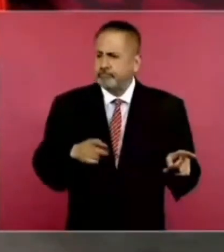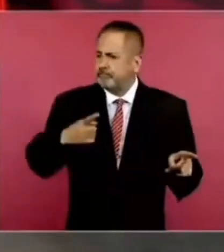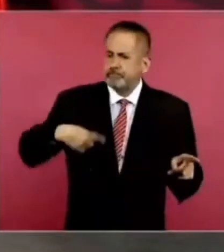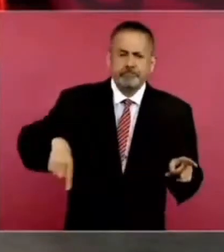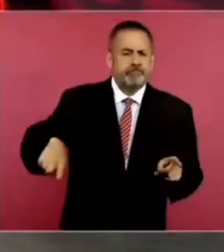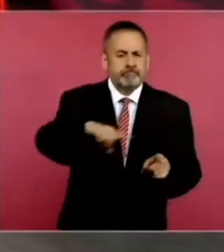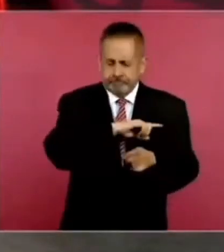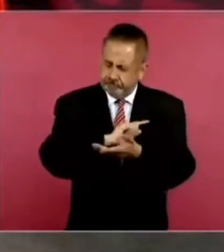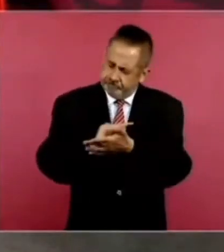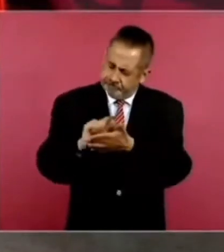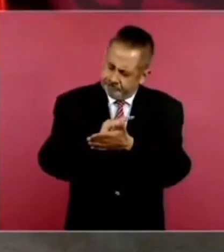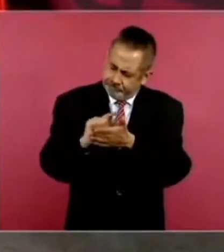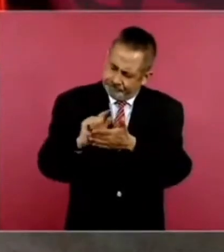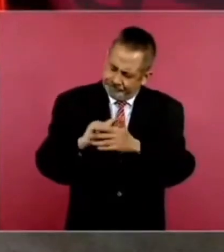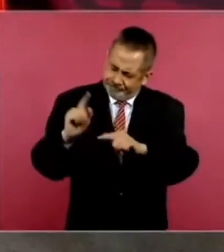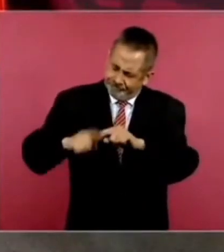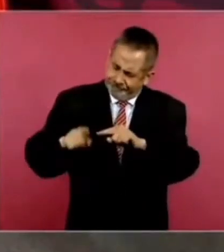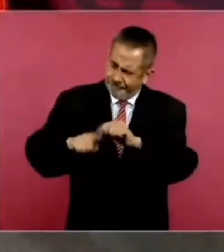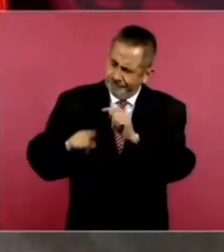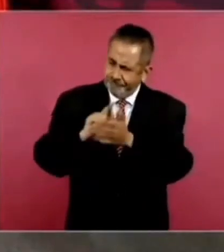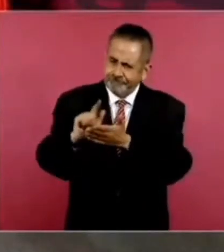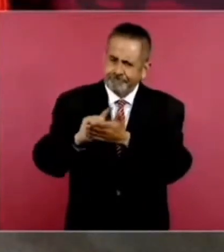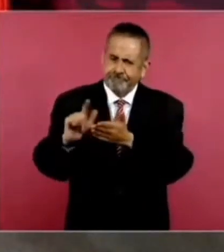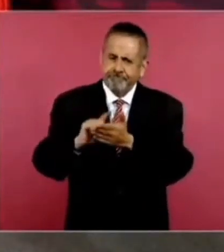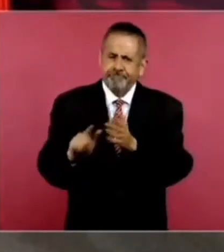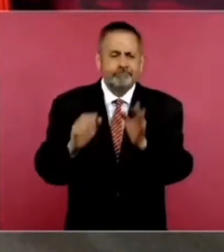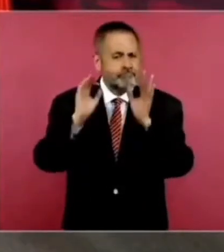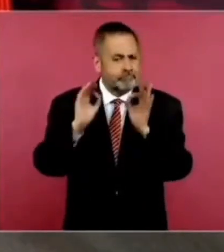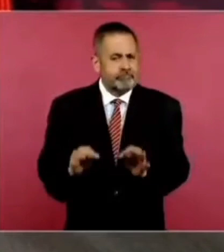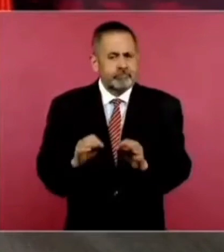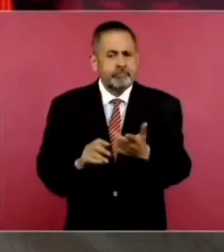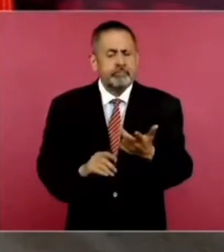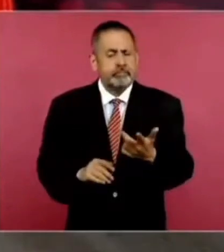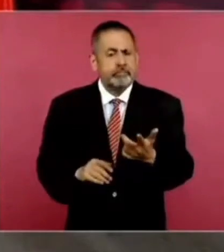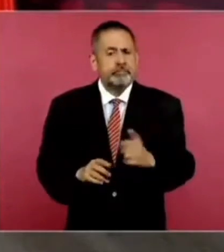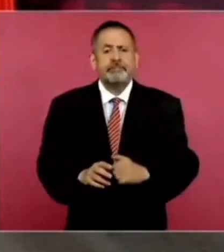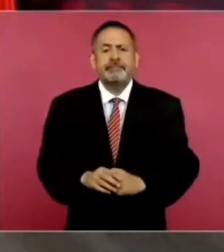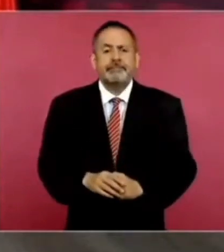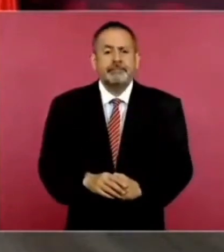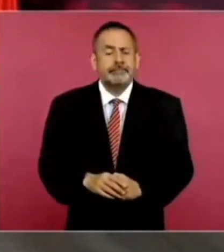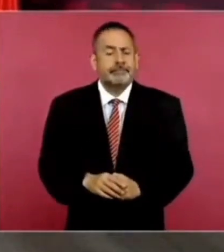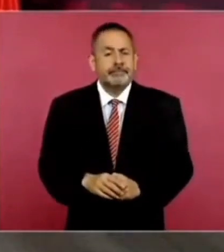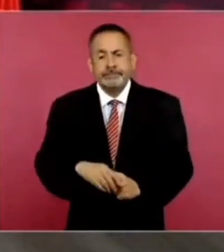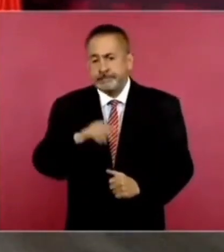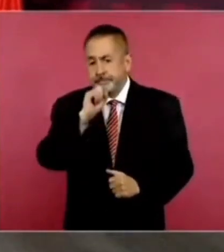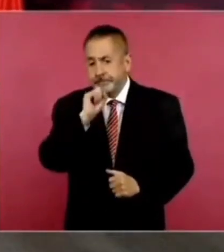purificar la vida pública del país, y